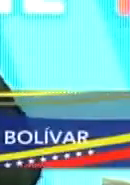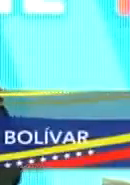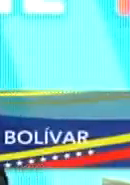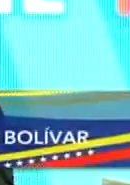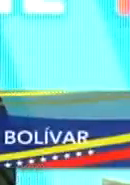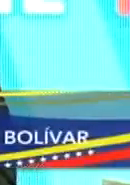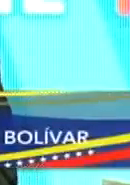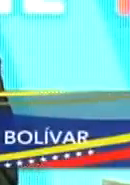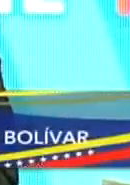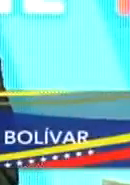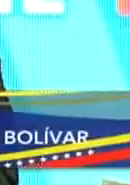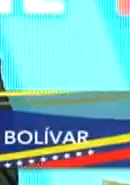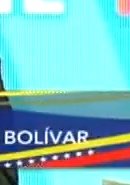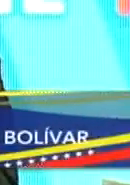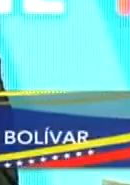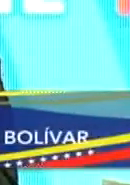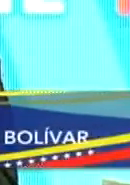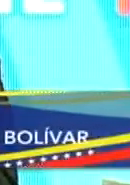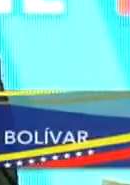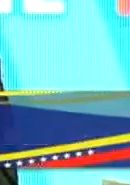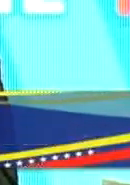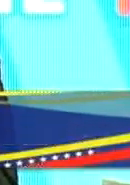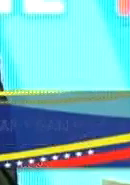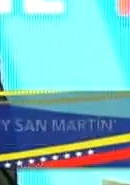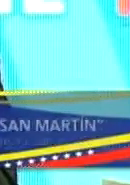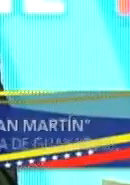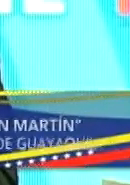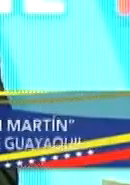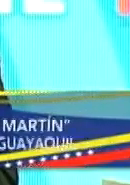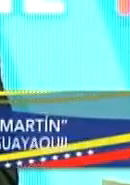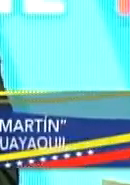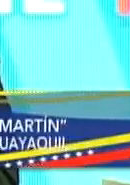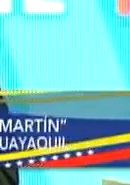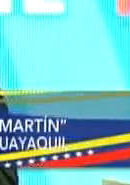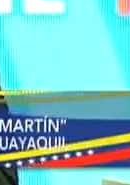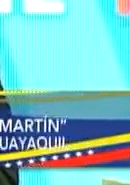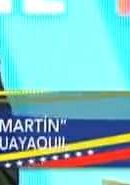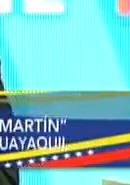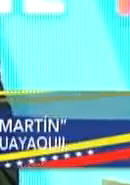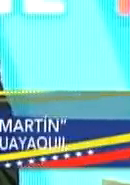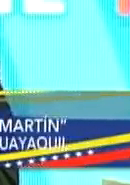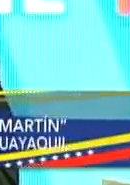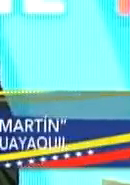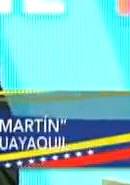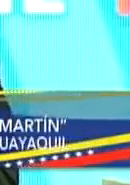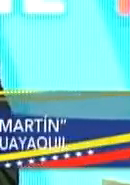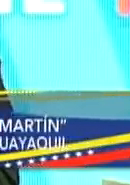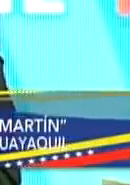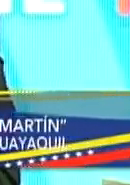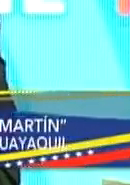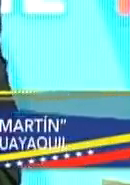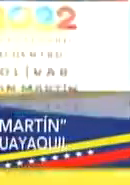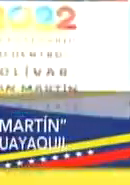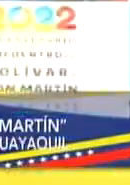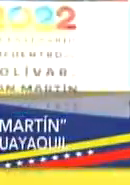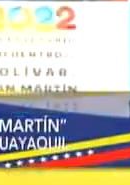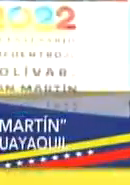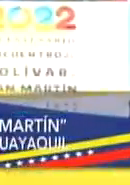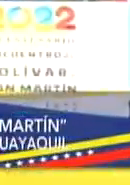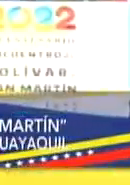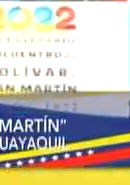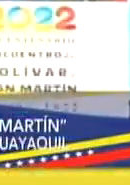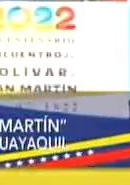tan importante. Este equipo de trabajo tan amplio está integrado por la Red Historia, Memoria y Patrimonio, que